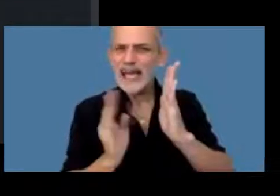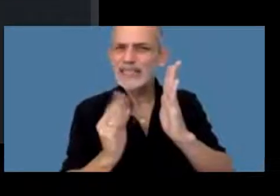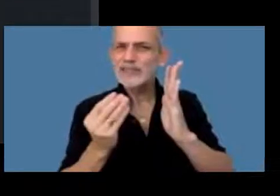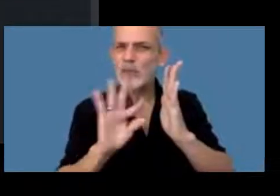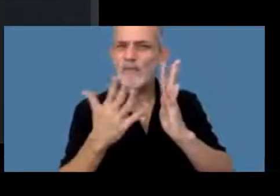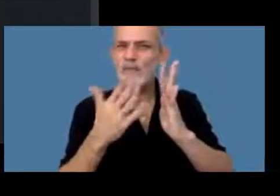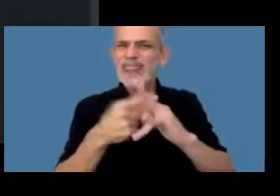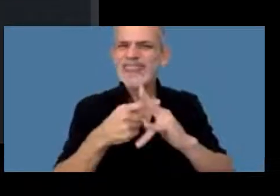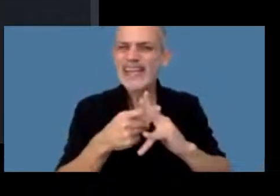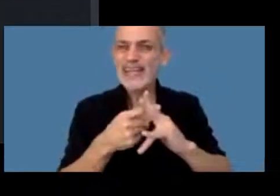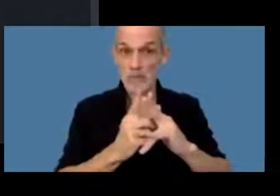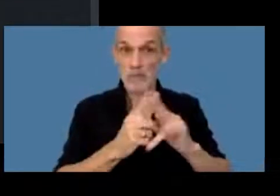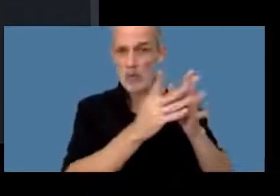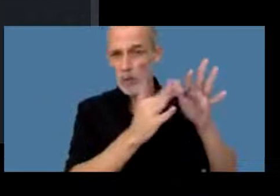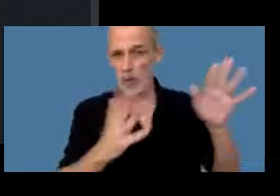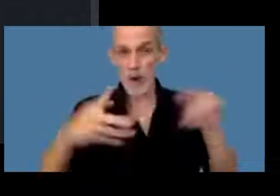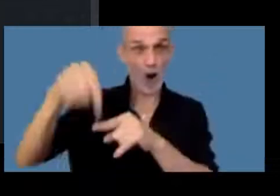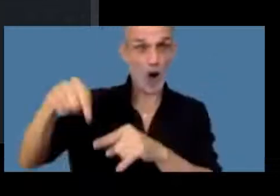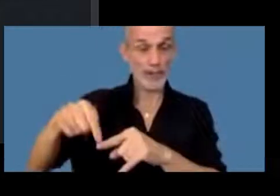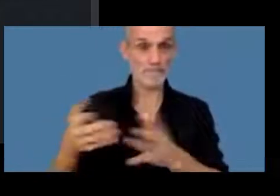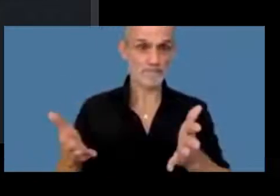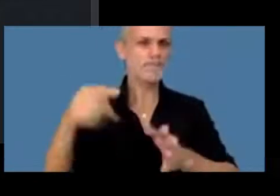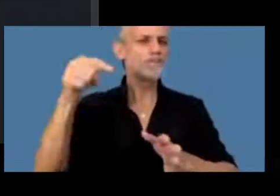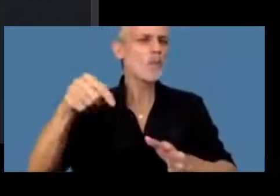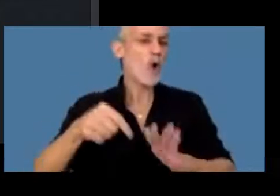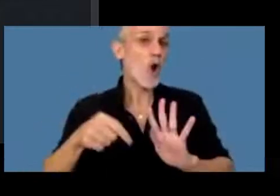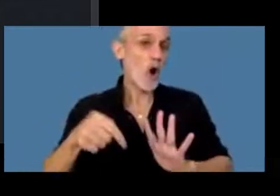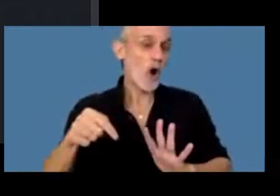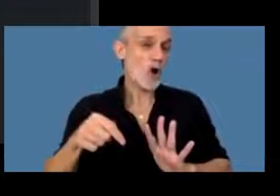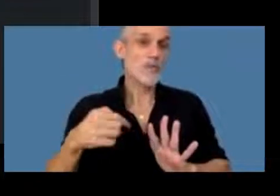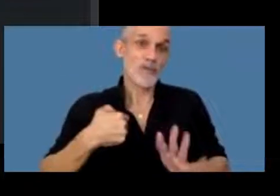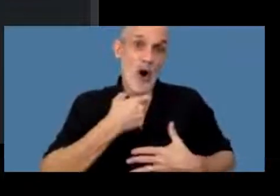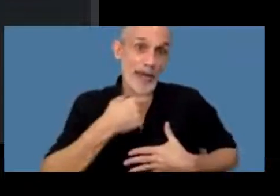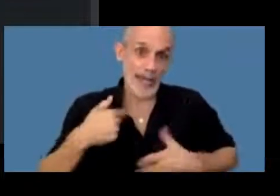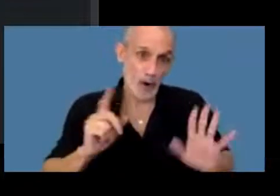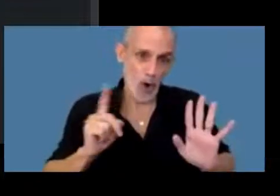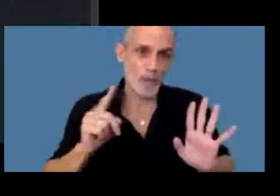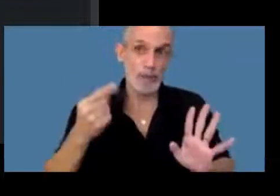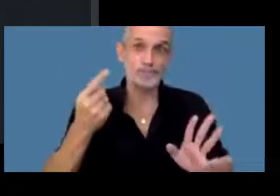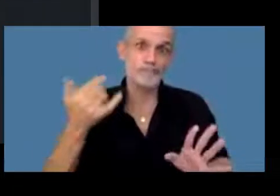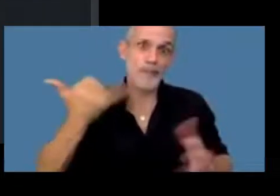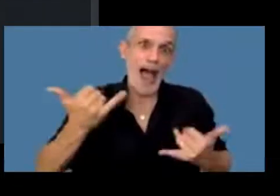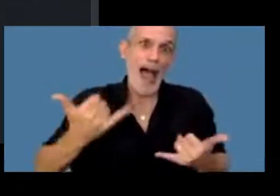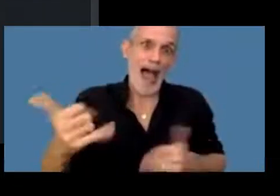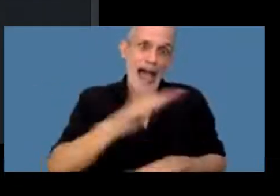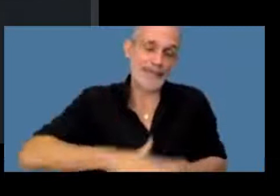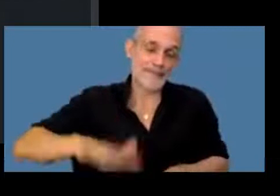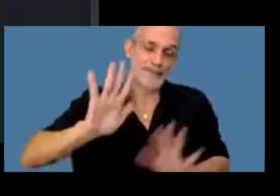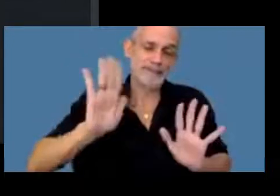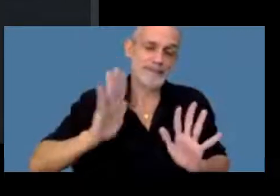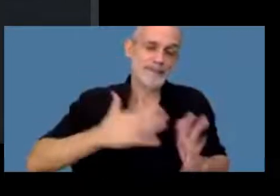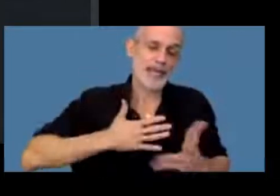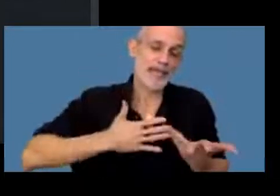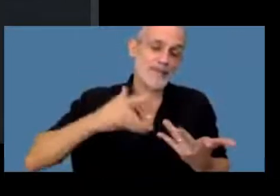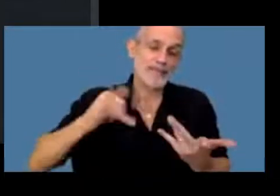En la actualidad, no es lo que yo quiera, pero es lo que vivimos, lamentablemente. O no, no sé, cada uno se